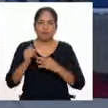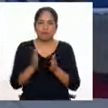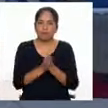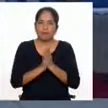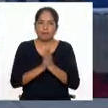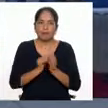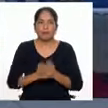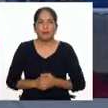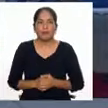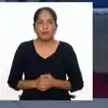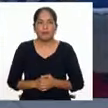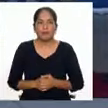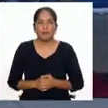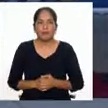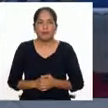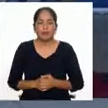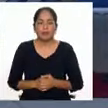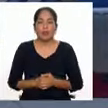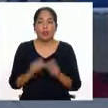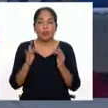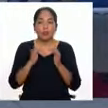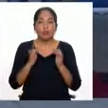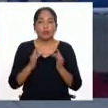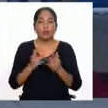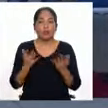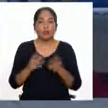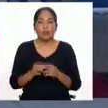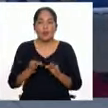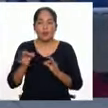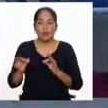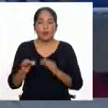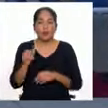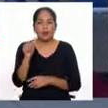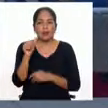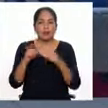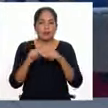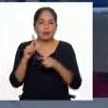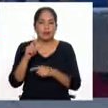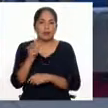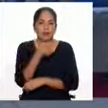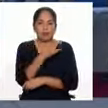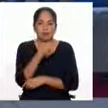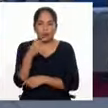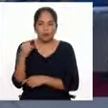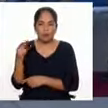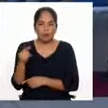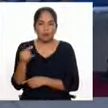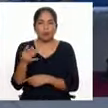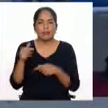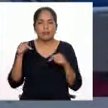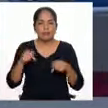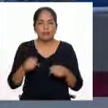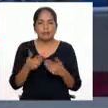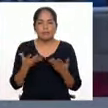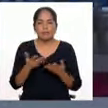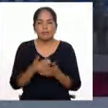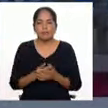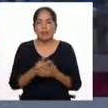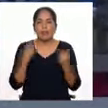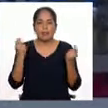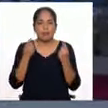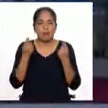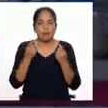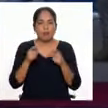gracias. Transmisión en vivo desde la provincia de Atalaya, región Ucayali, donde se viene llevando a cabo la ceremonia